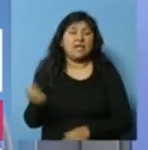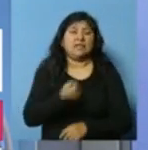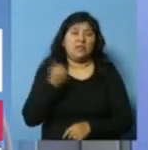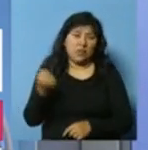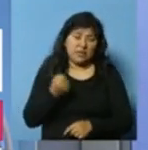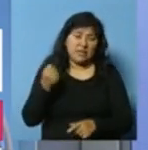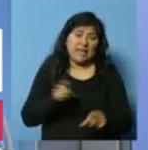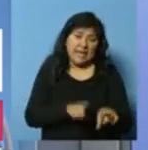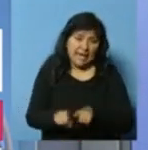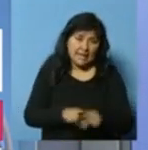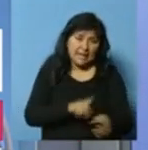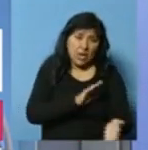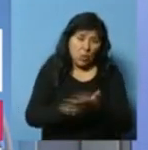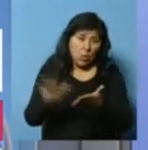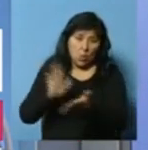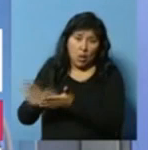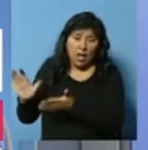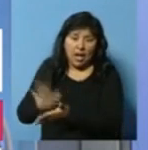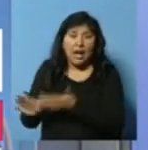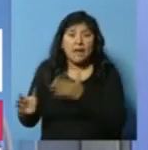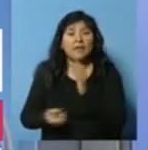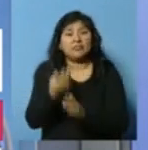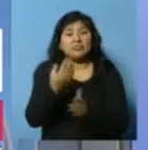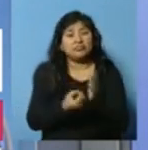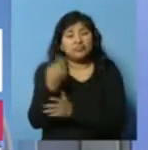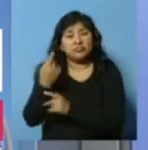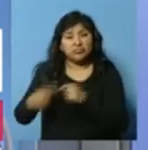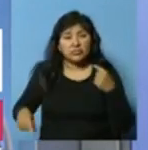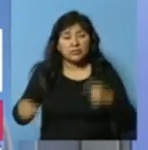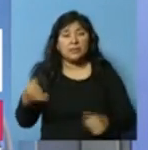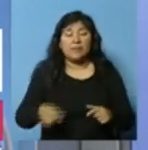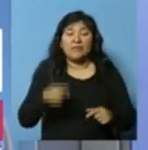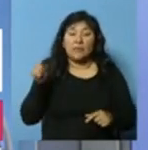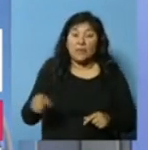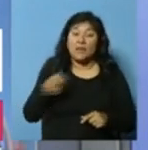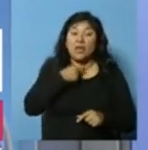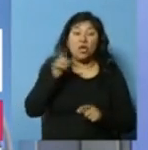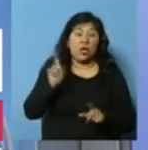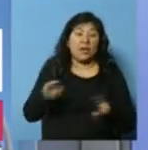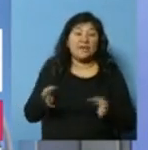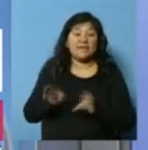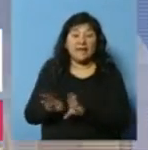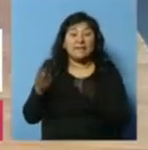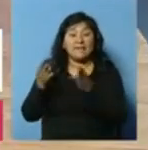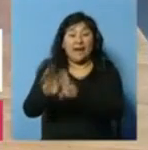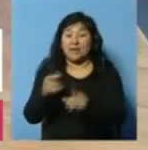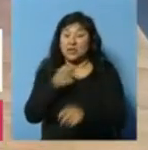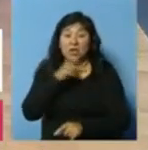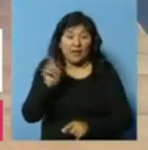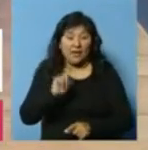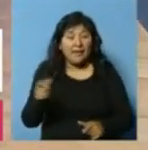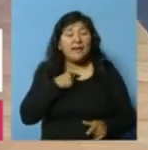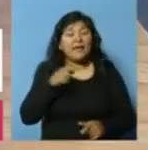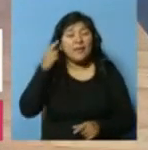nuevas ofertas del nivel superior o sea que lejos de cerrar estamos aumentando